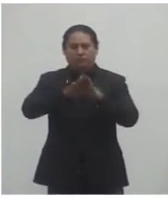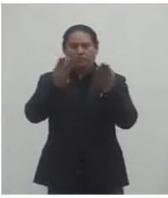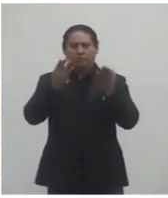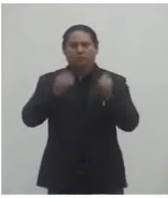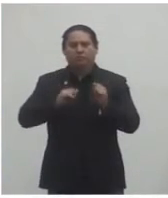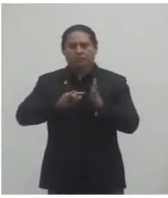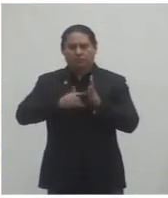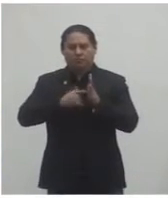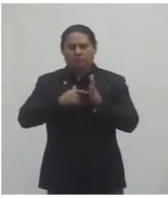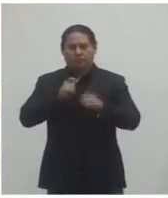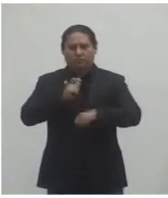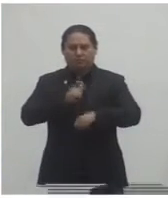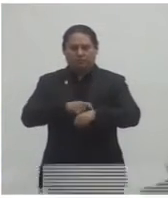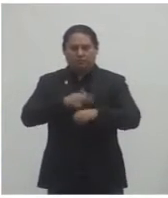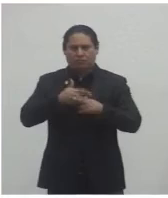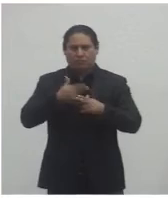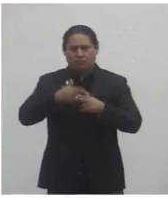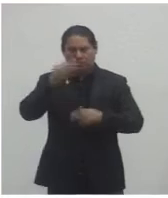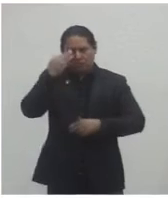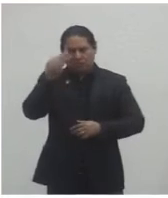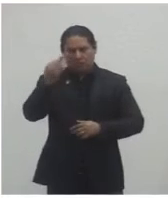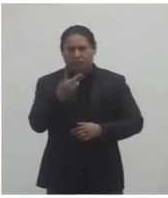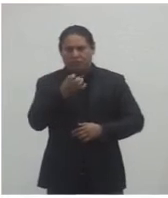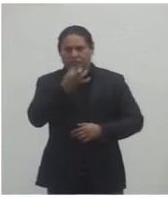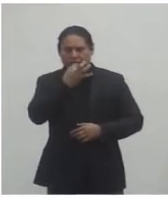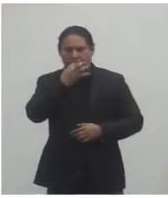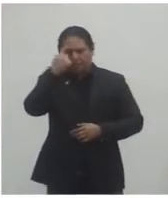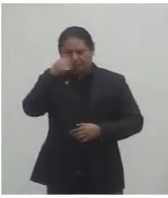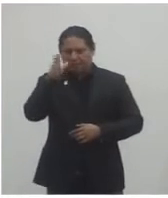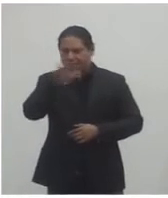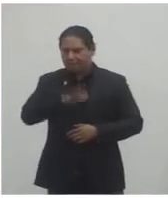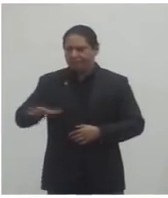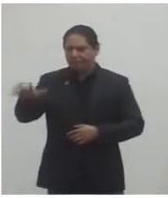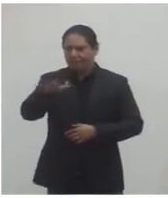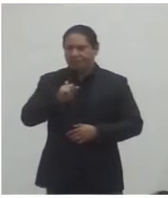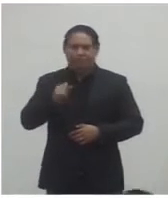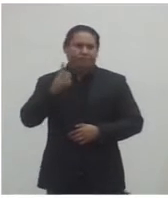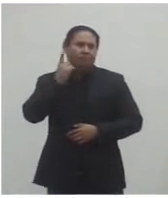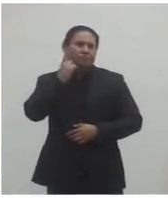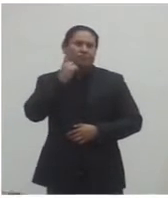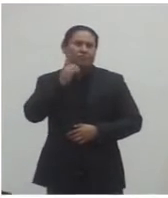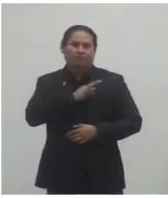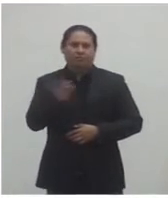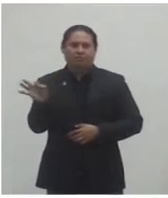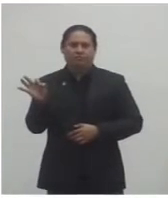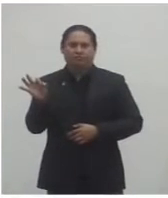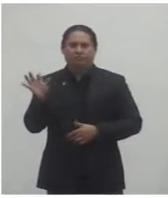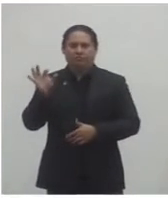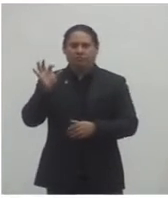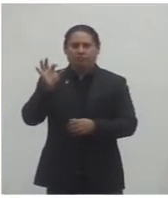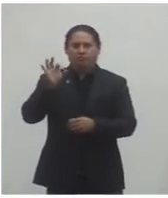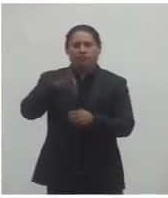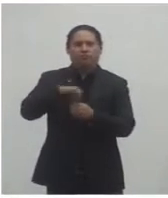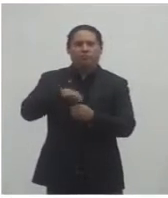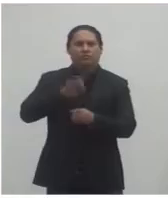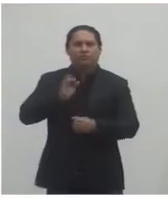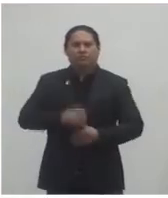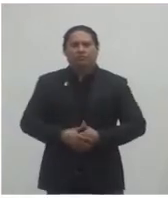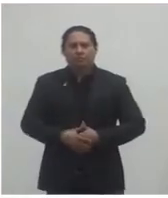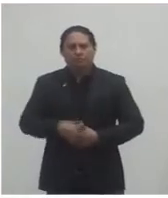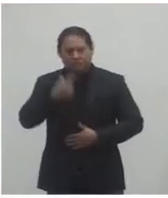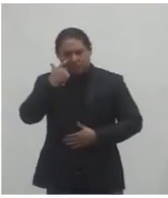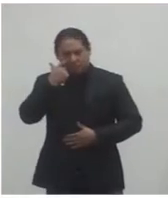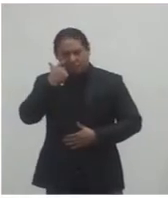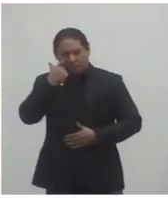sistema electrónico hasta por un tiempo máximo de 2 minutos para que las diputadas y los diputados emitan su voto.